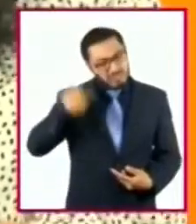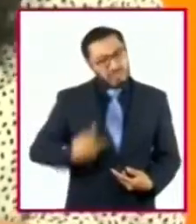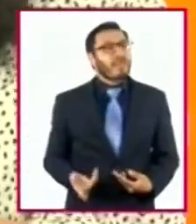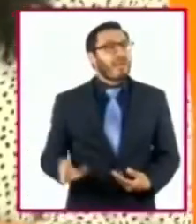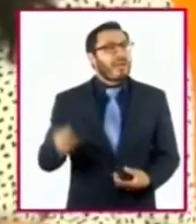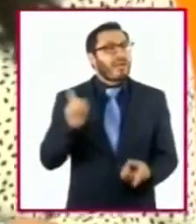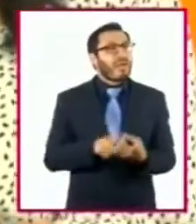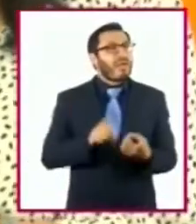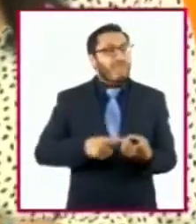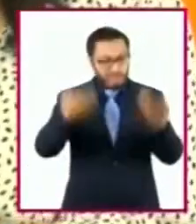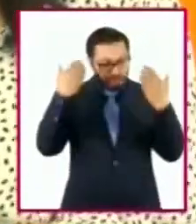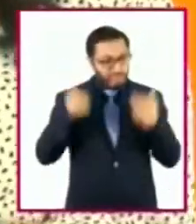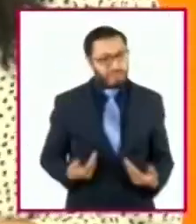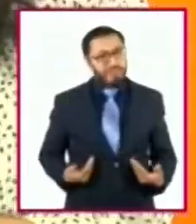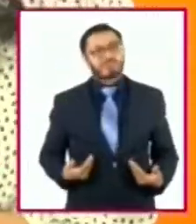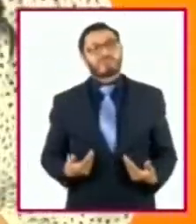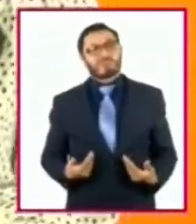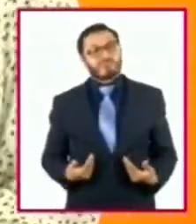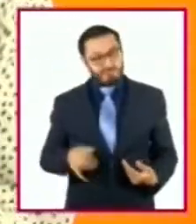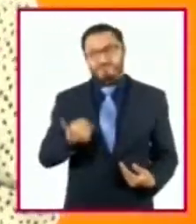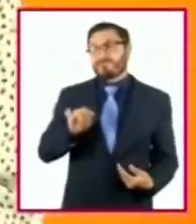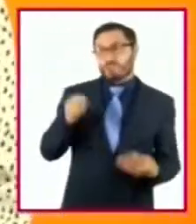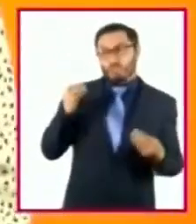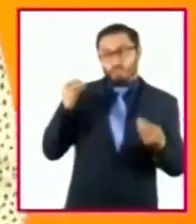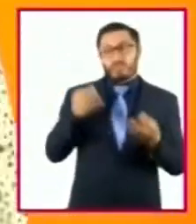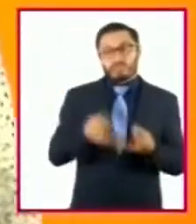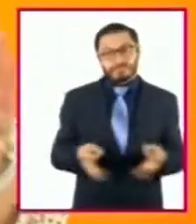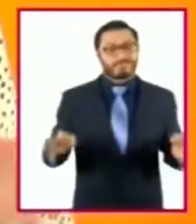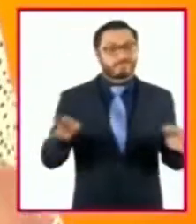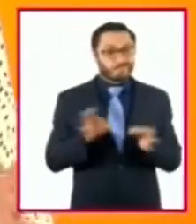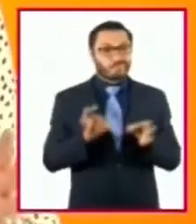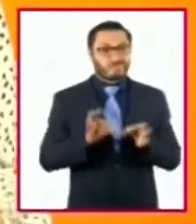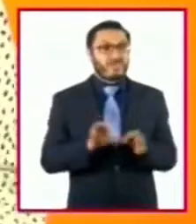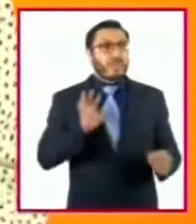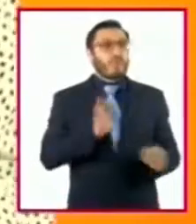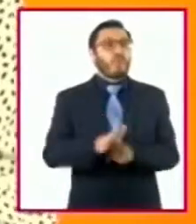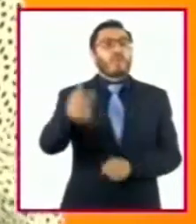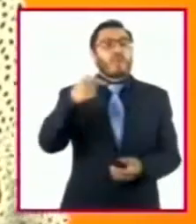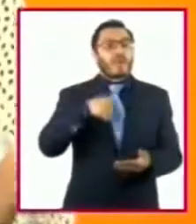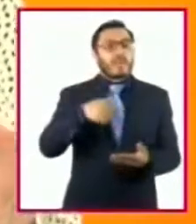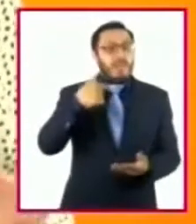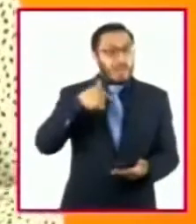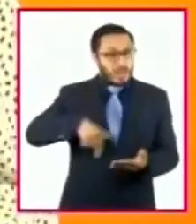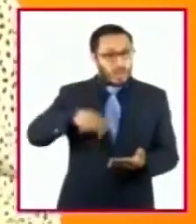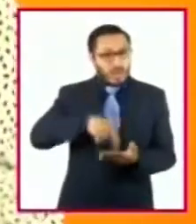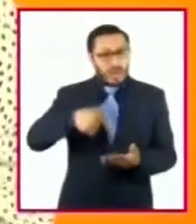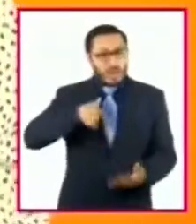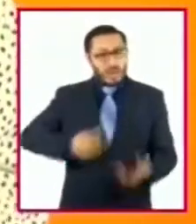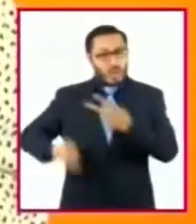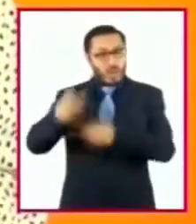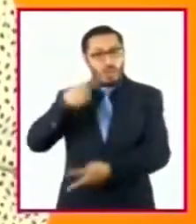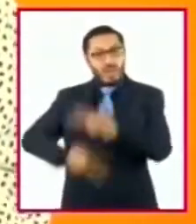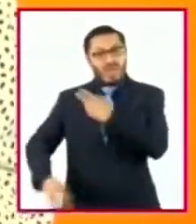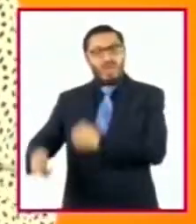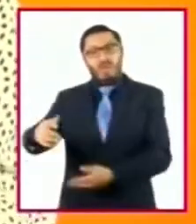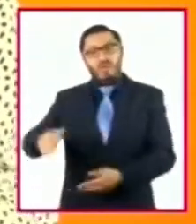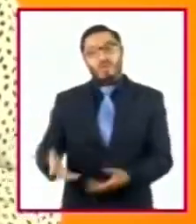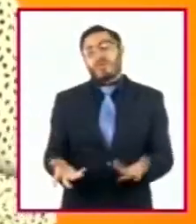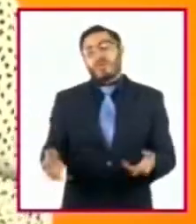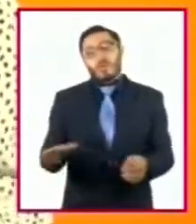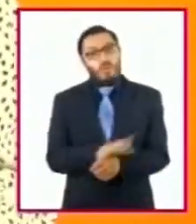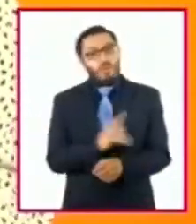es, Mónica. Es muy importante tomar en cuenta de dónde provengo, de dónde soy, porque no es la